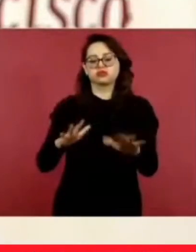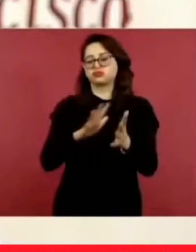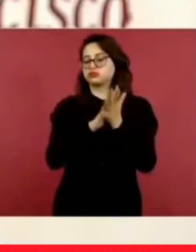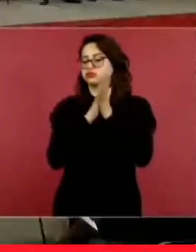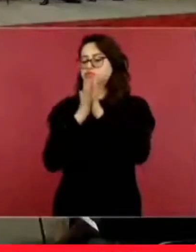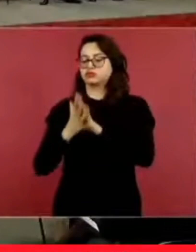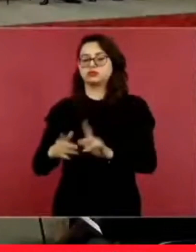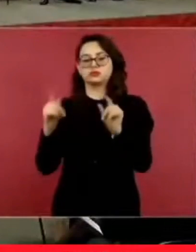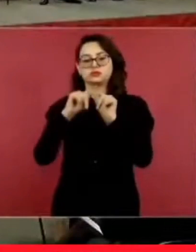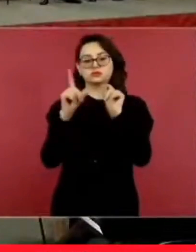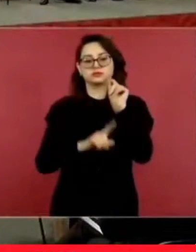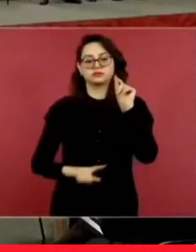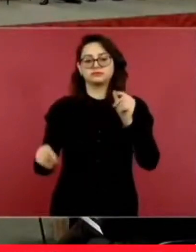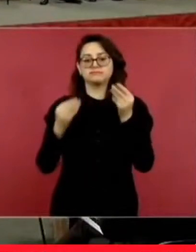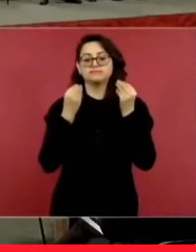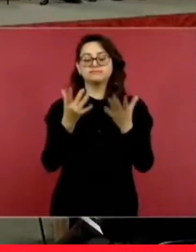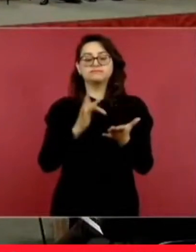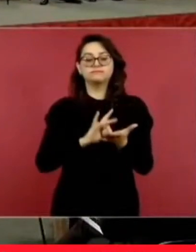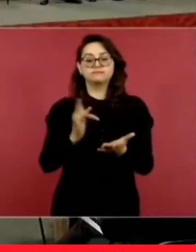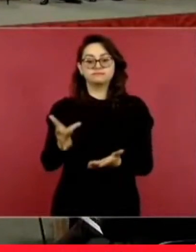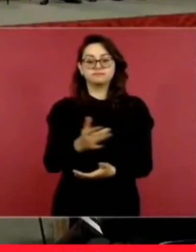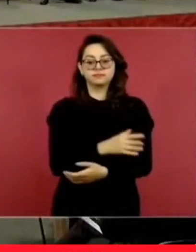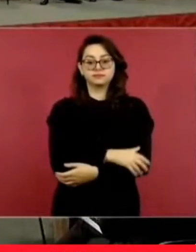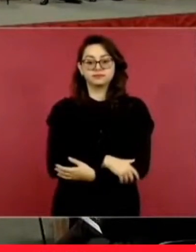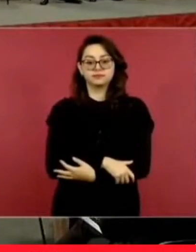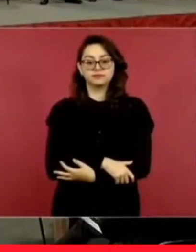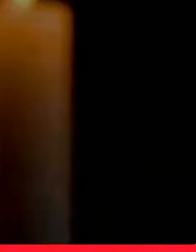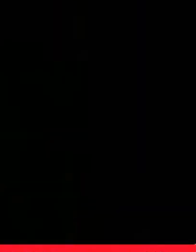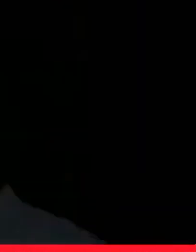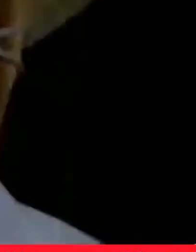transformación. Muchas gracias.